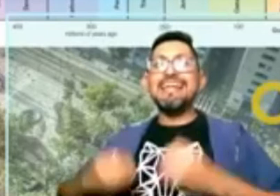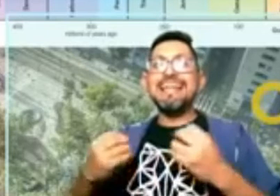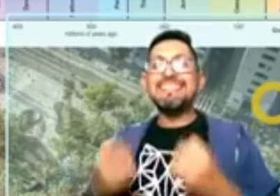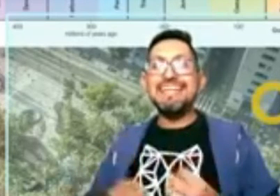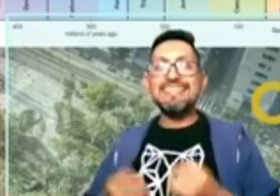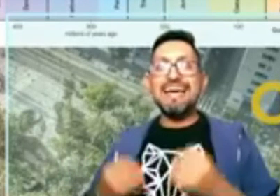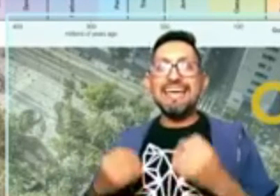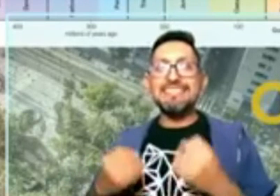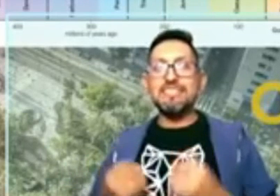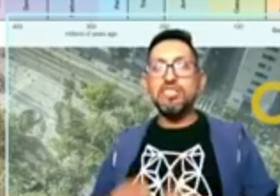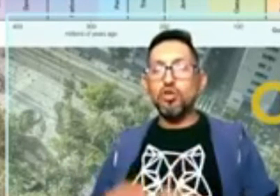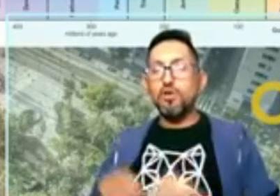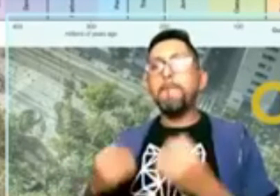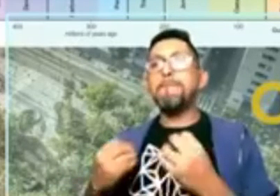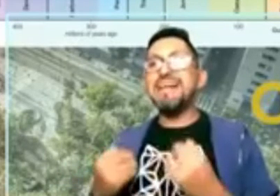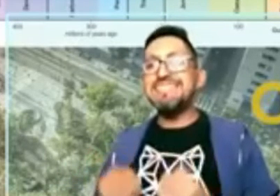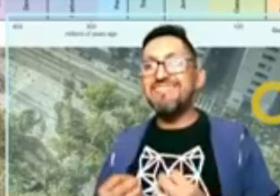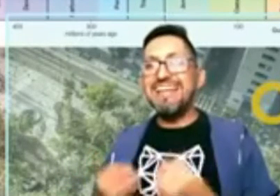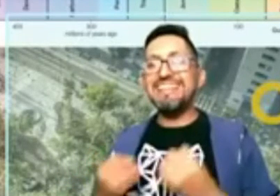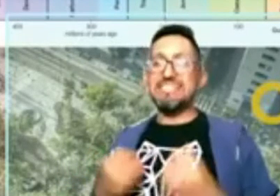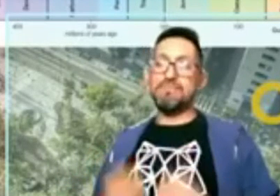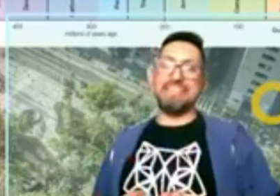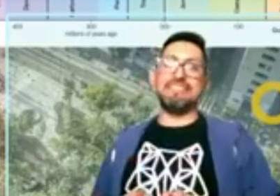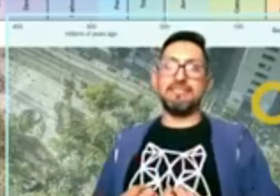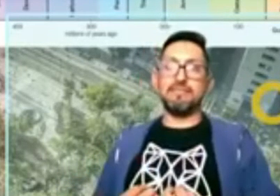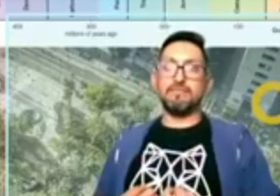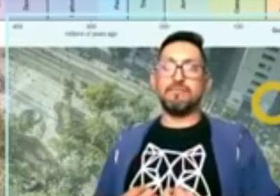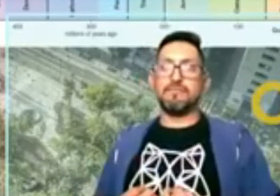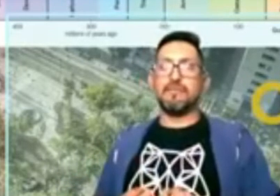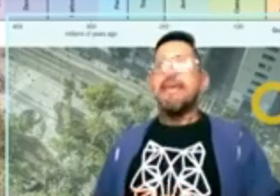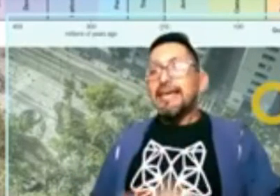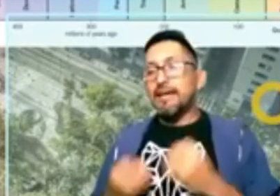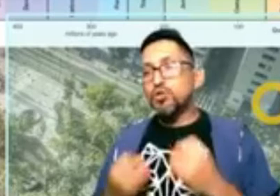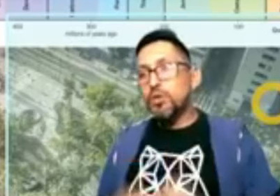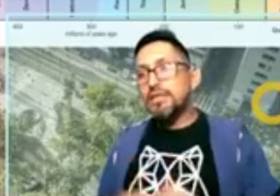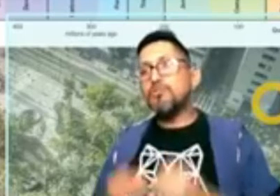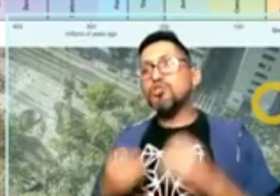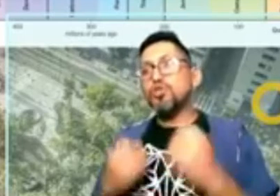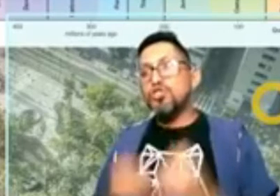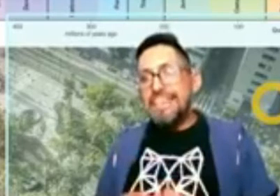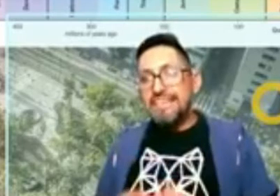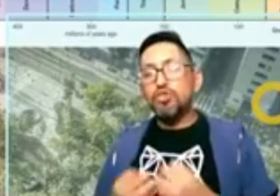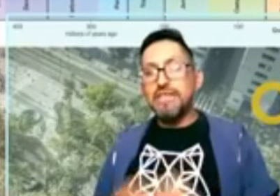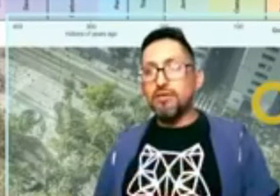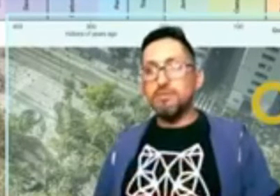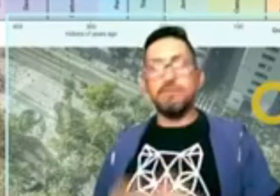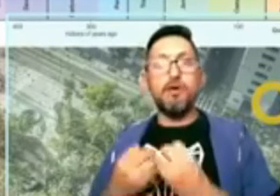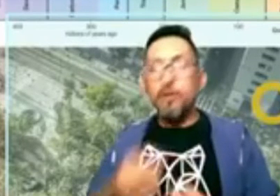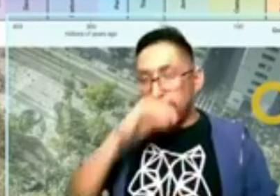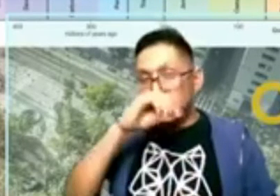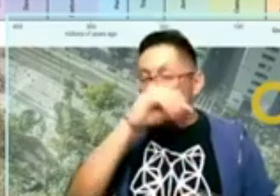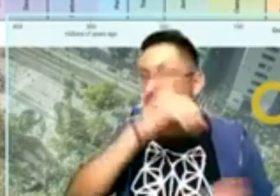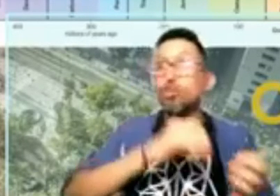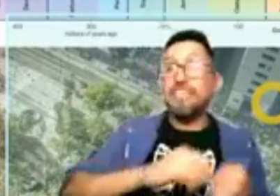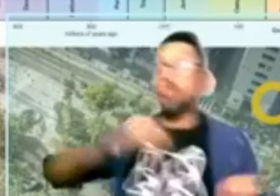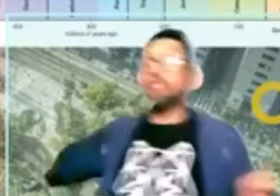de la sexta extinción masiva de especies. En los últimos 200 años, y óyelo bien,